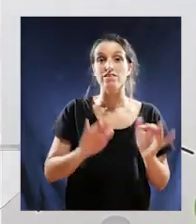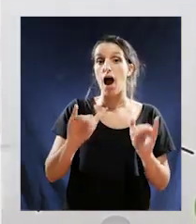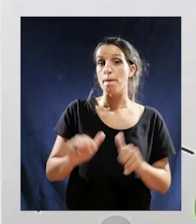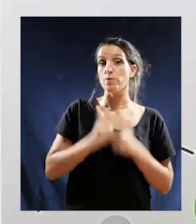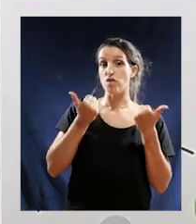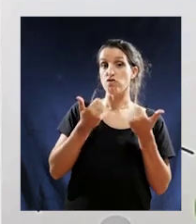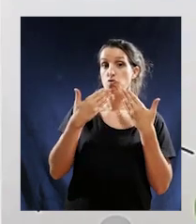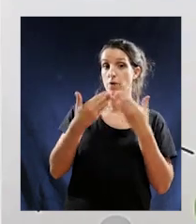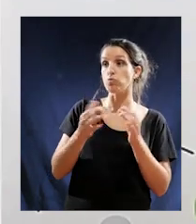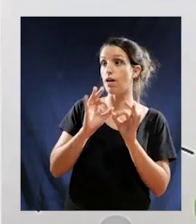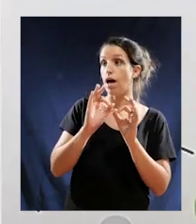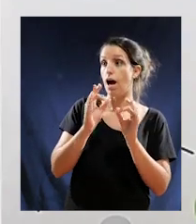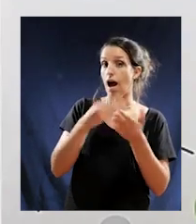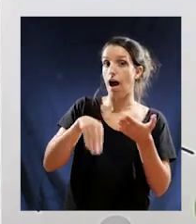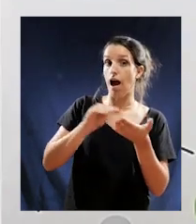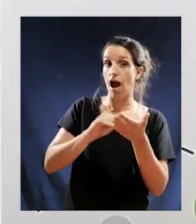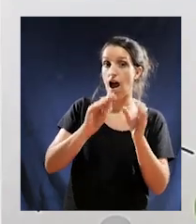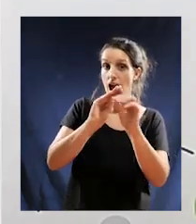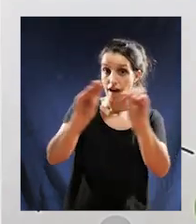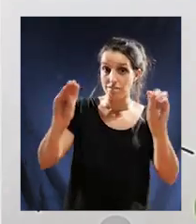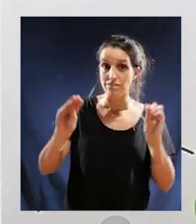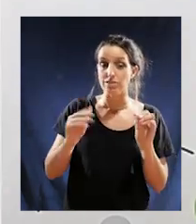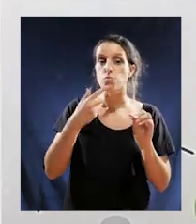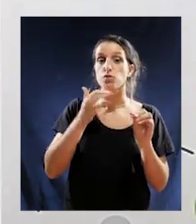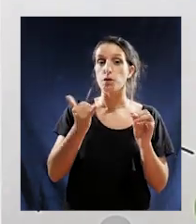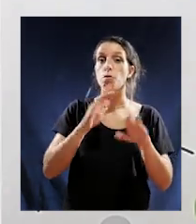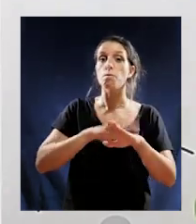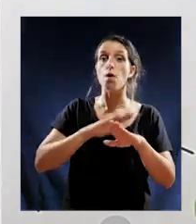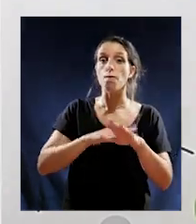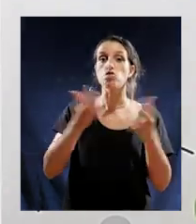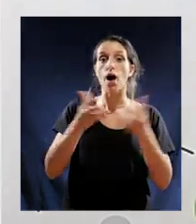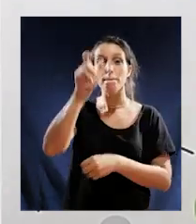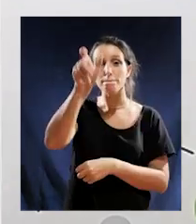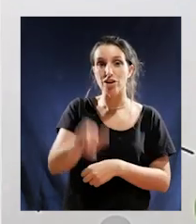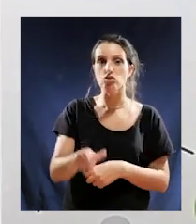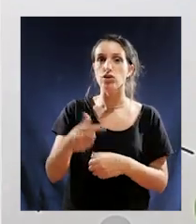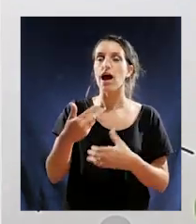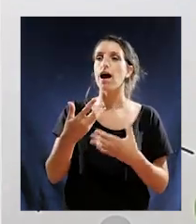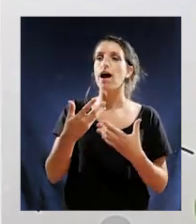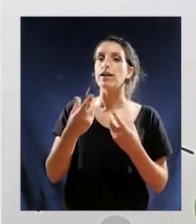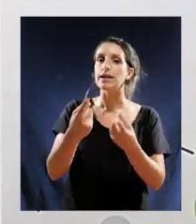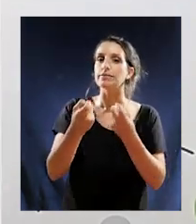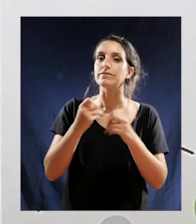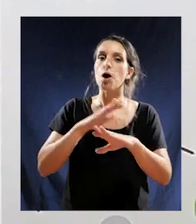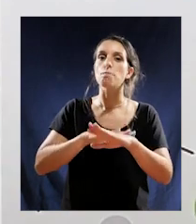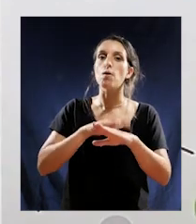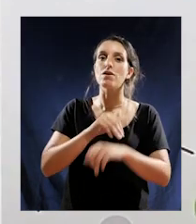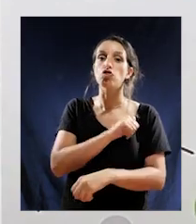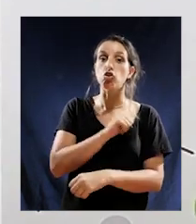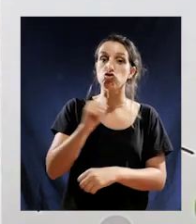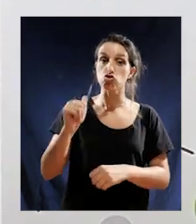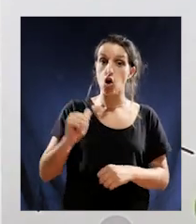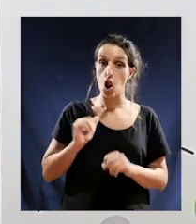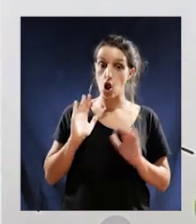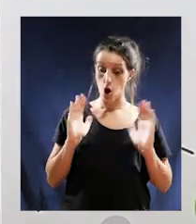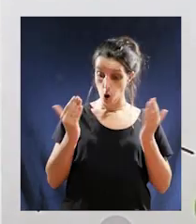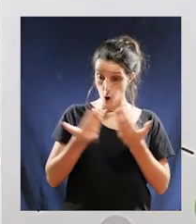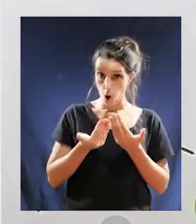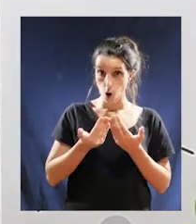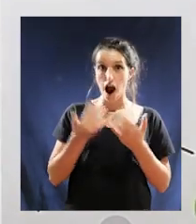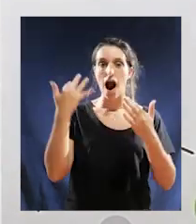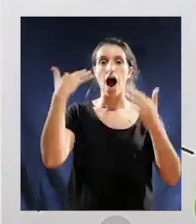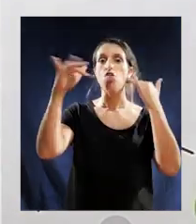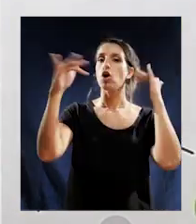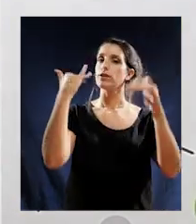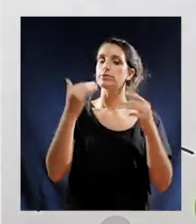pregunta para mencionar que es tiempo para recordarnos que si hay personas que necesitan tiempo e intimidad son los adolescentes